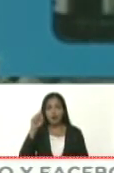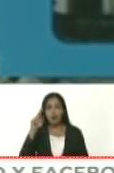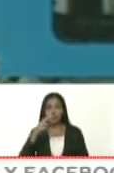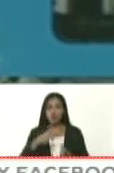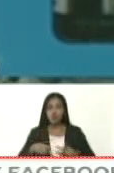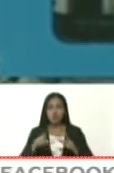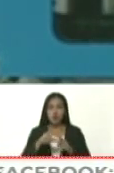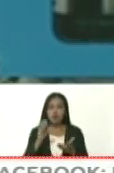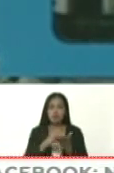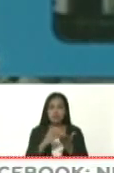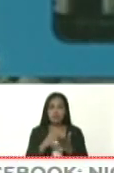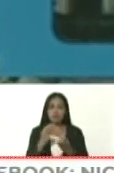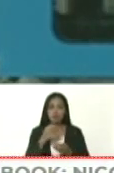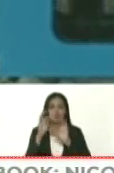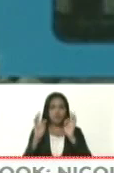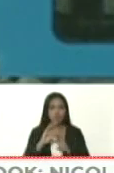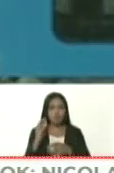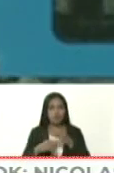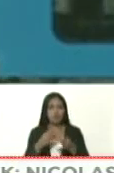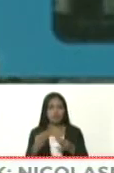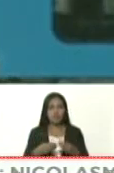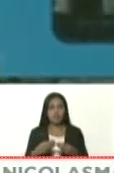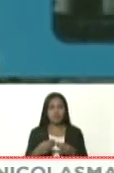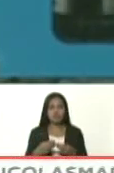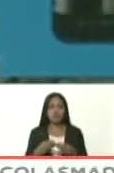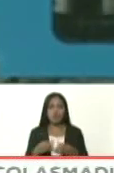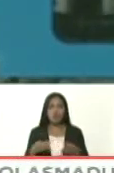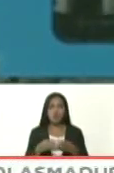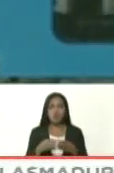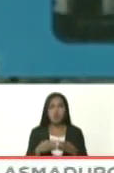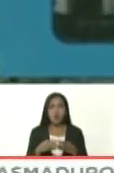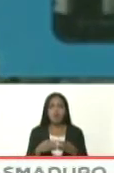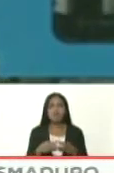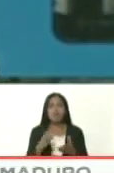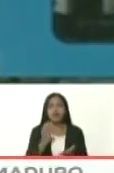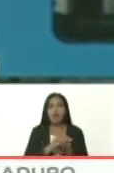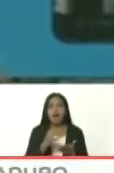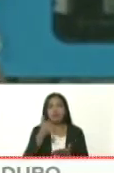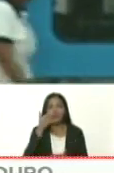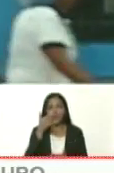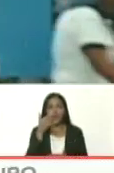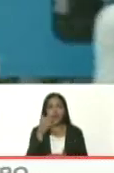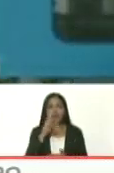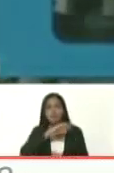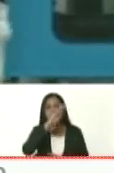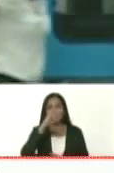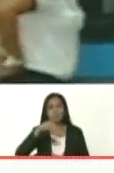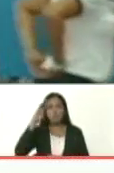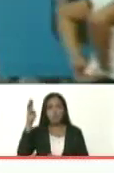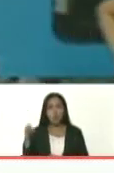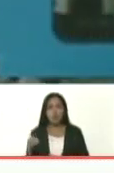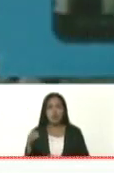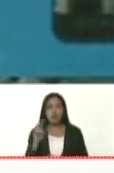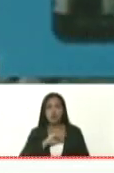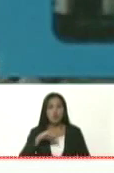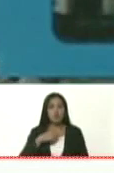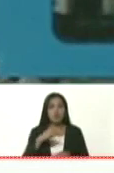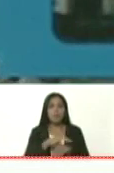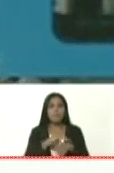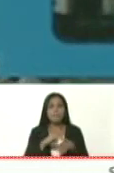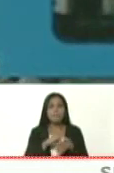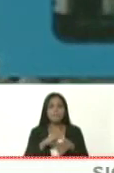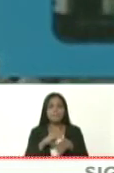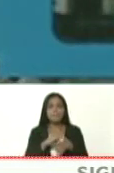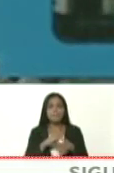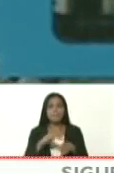está el centro de operaciones de la red de CanTV y MobileNet. Allá está nuestra ministra de